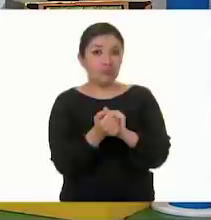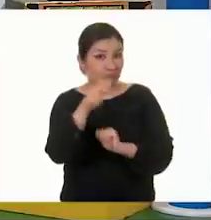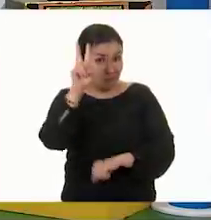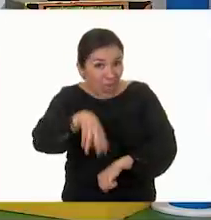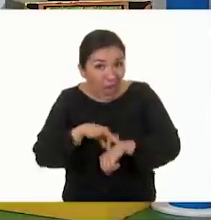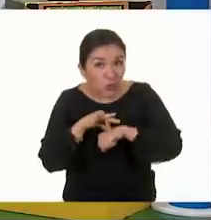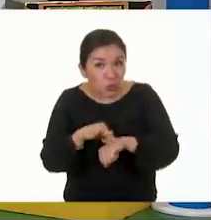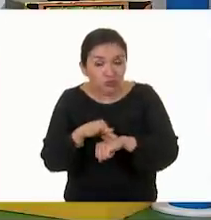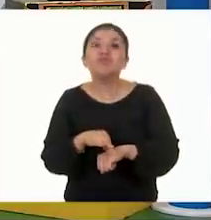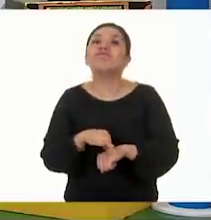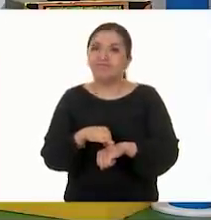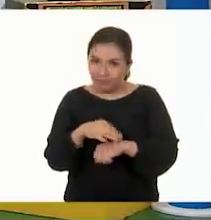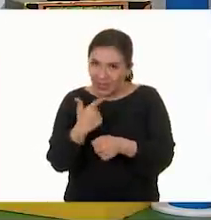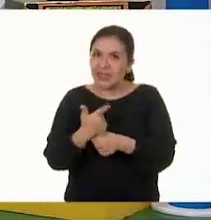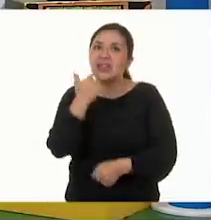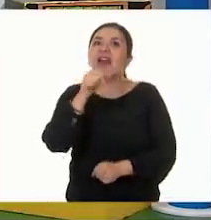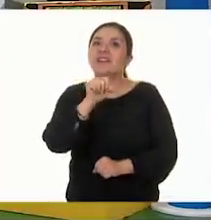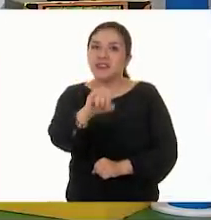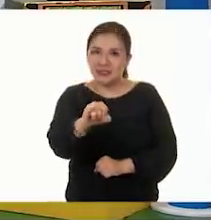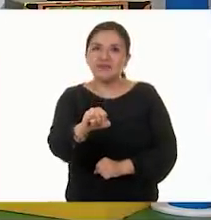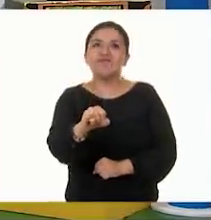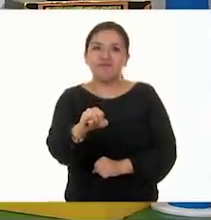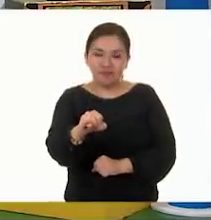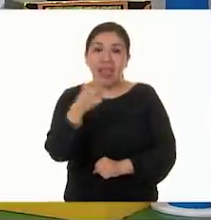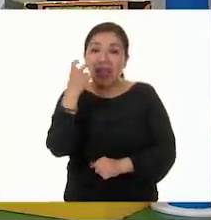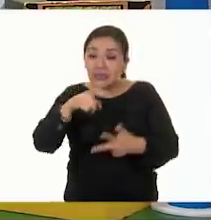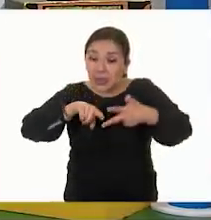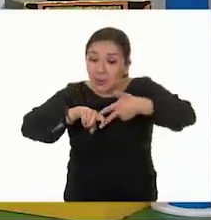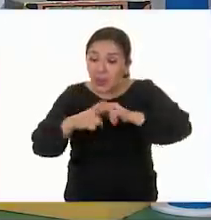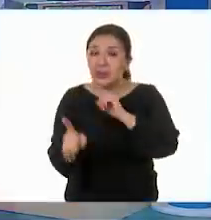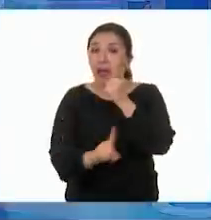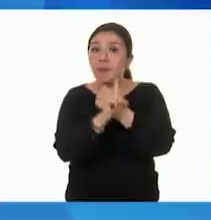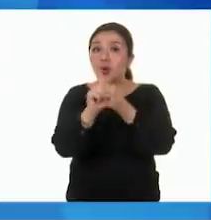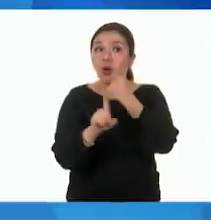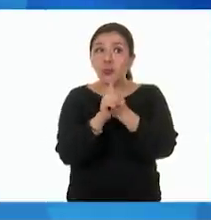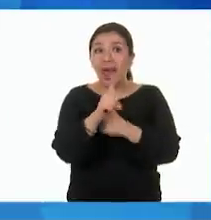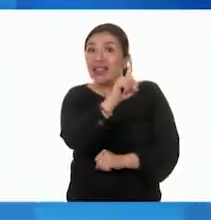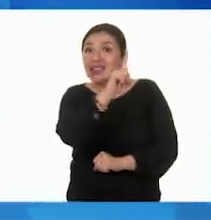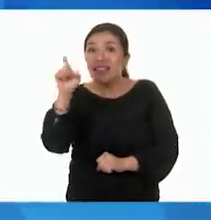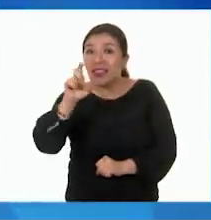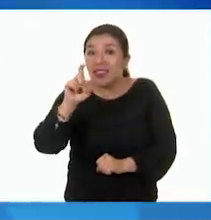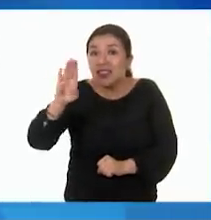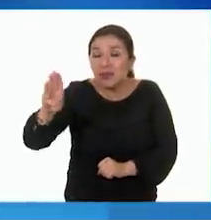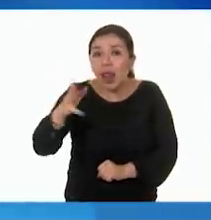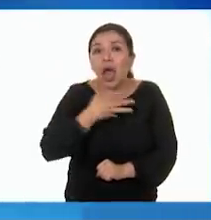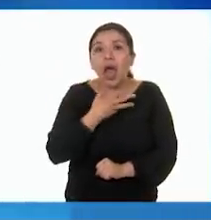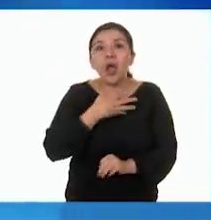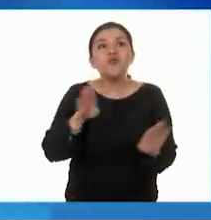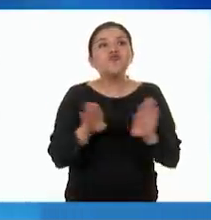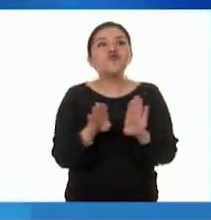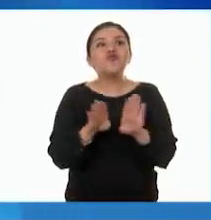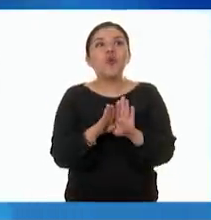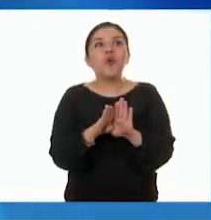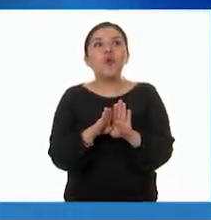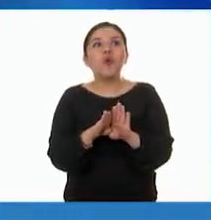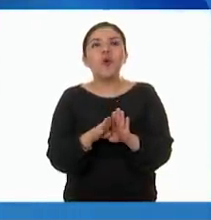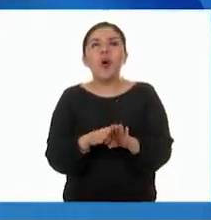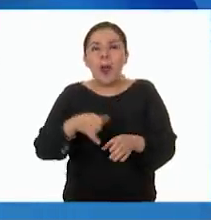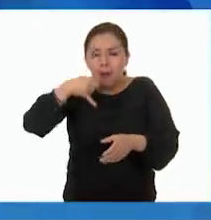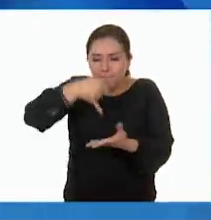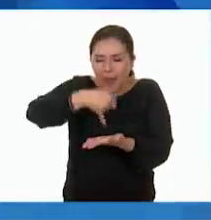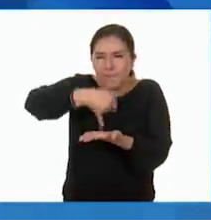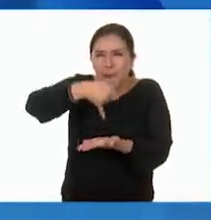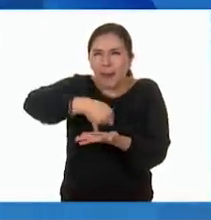realidad es que sí. Y digo, empieza el problema porque en 100 decibeles tenemos una perforadora